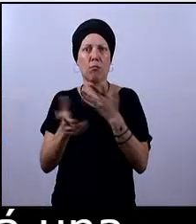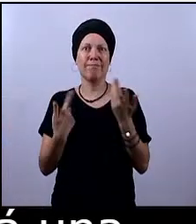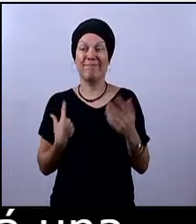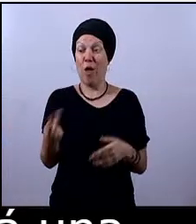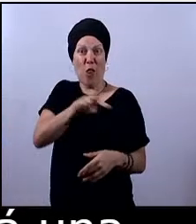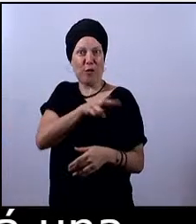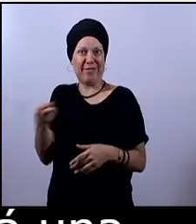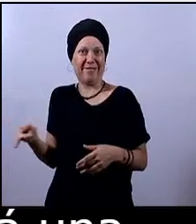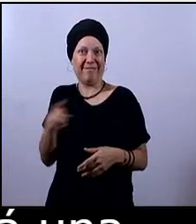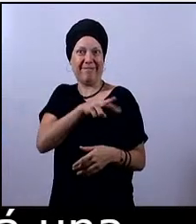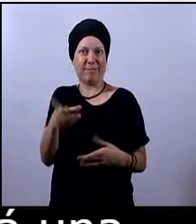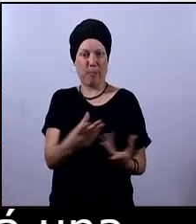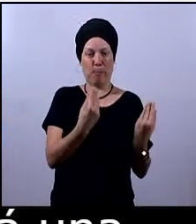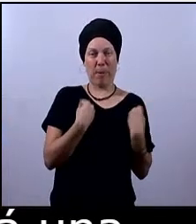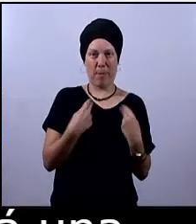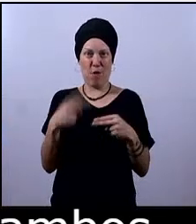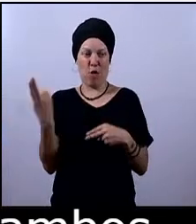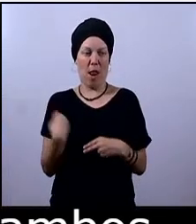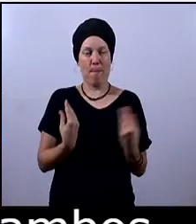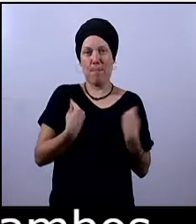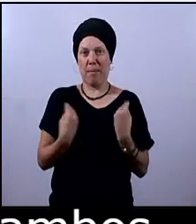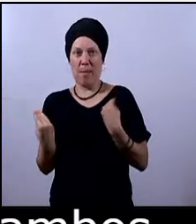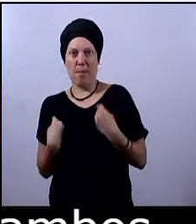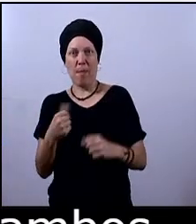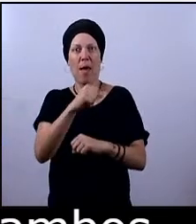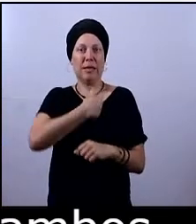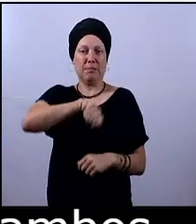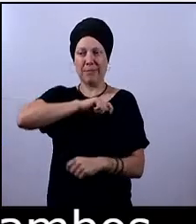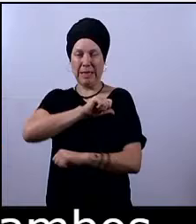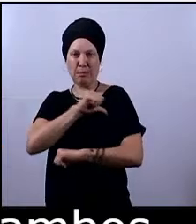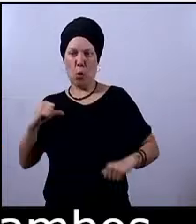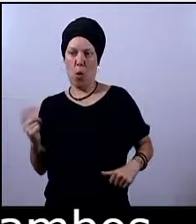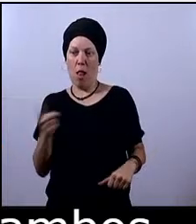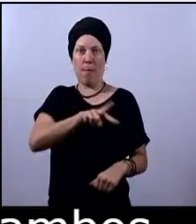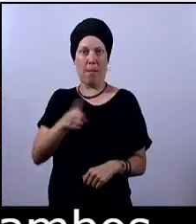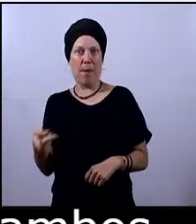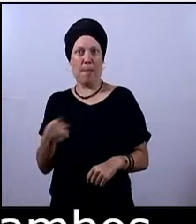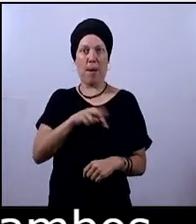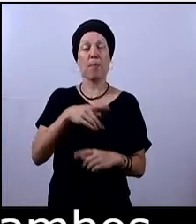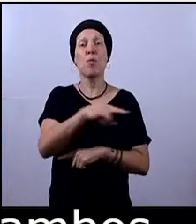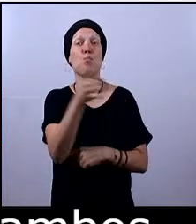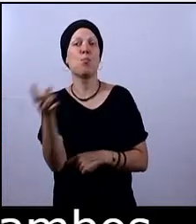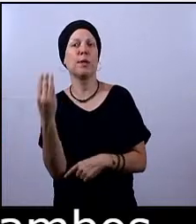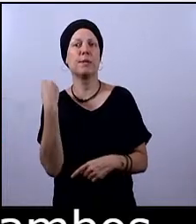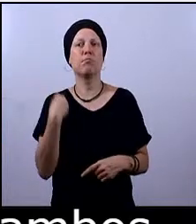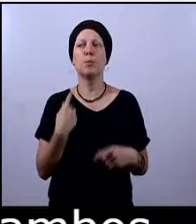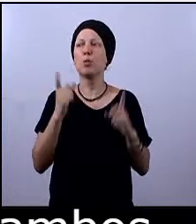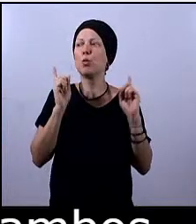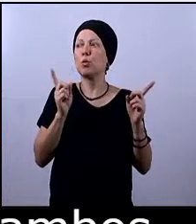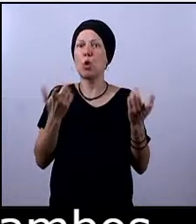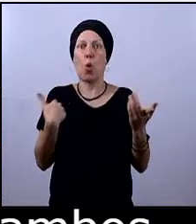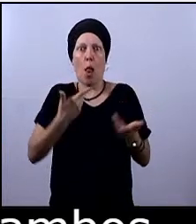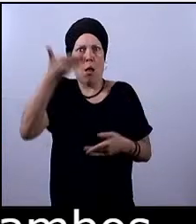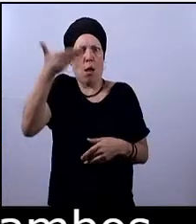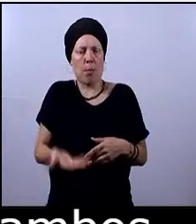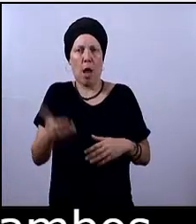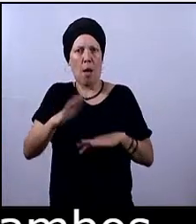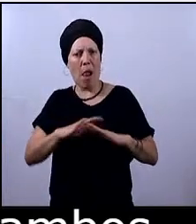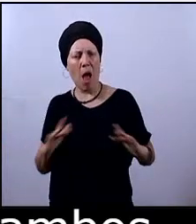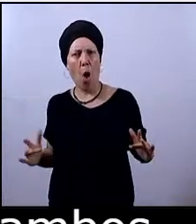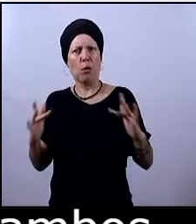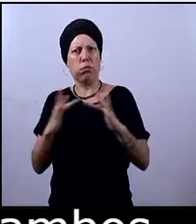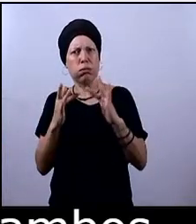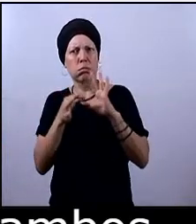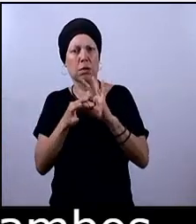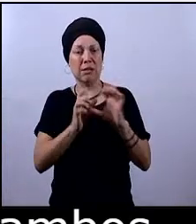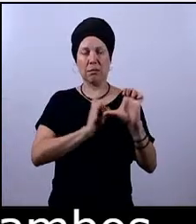a ambos lados de la frontera hispano-portuguesa. Este puente no solo es clave para la conectividad